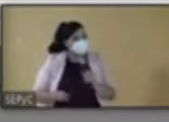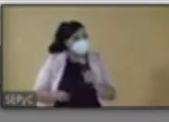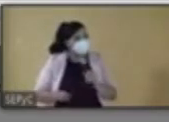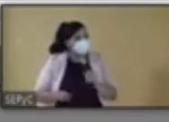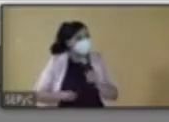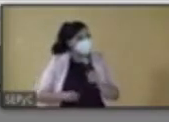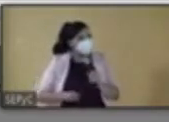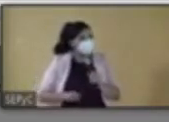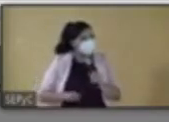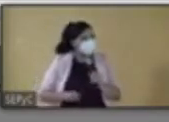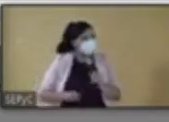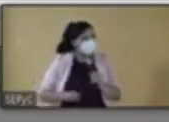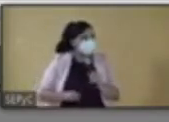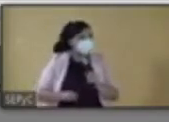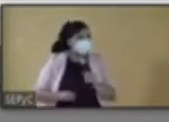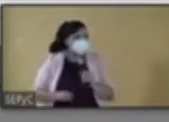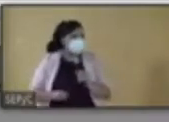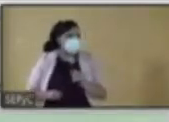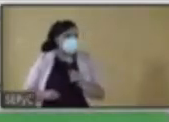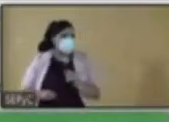Vamos a aceptar.